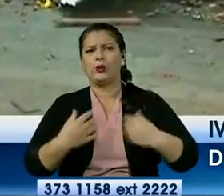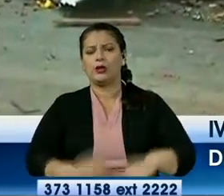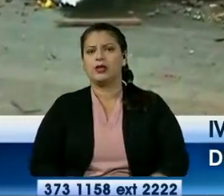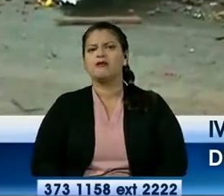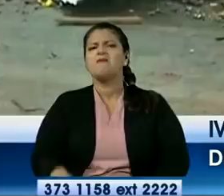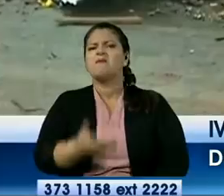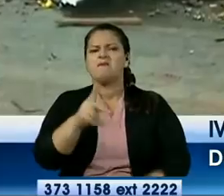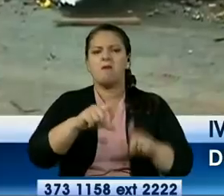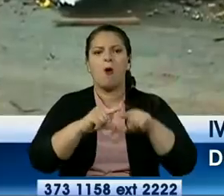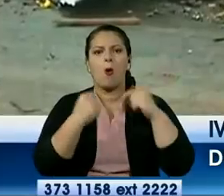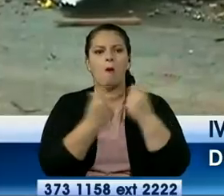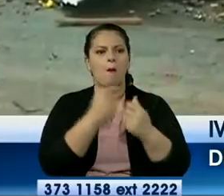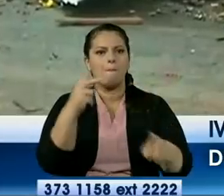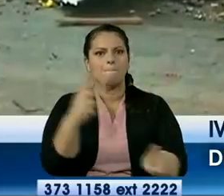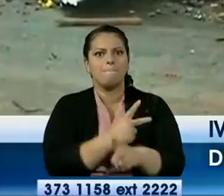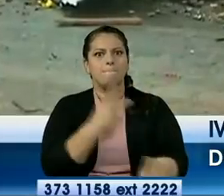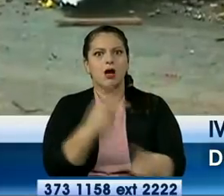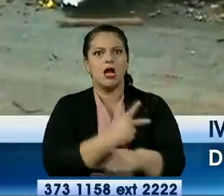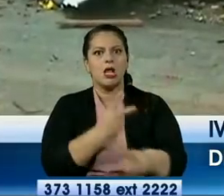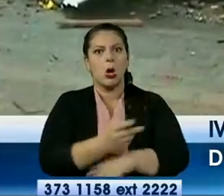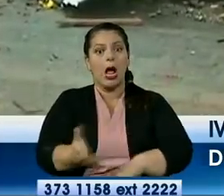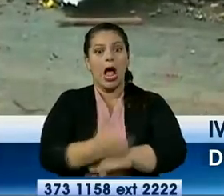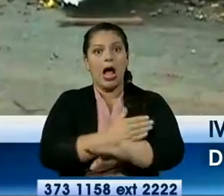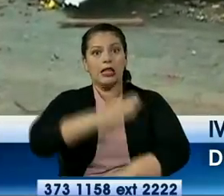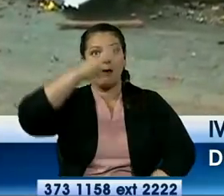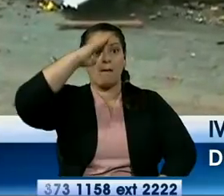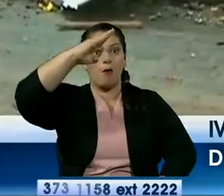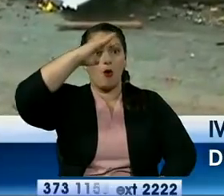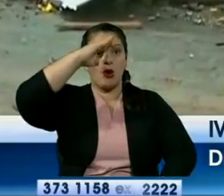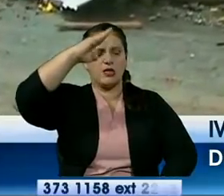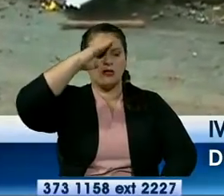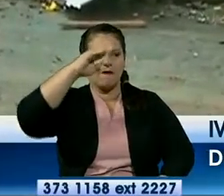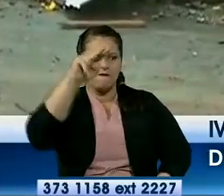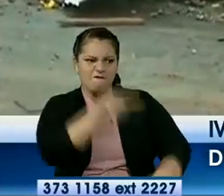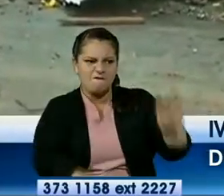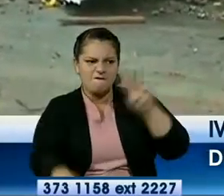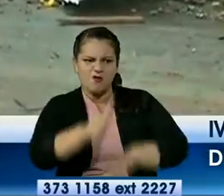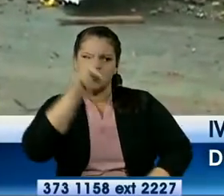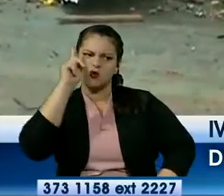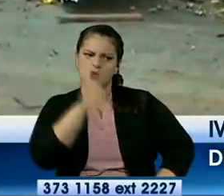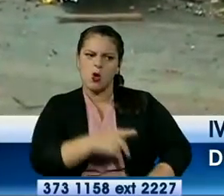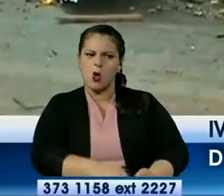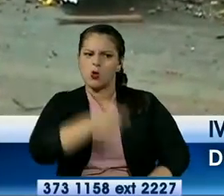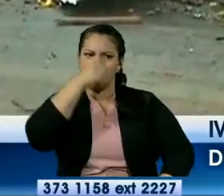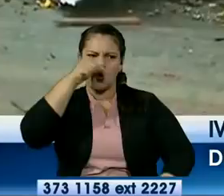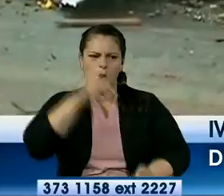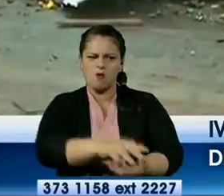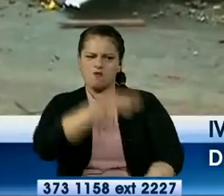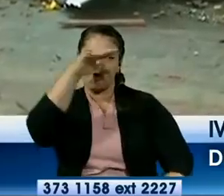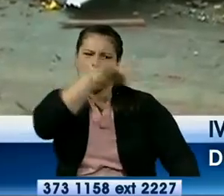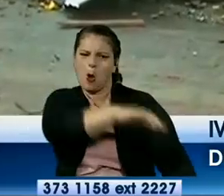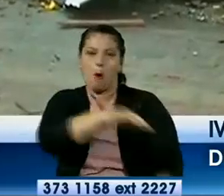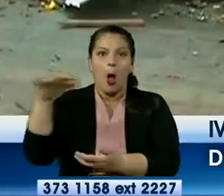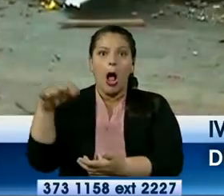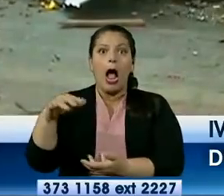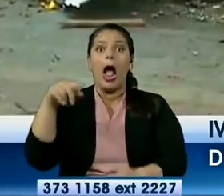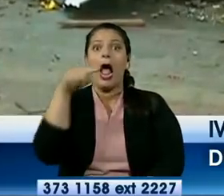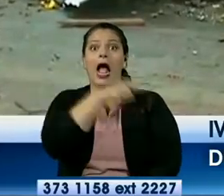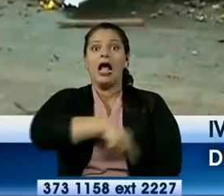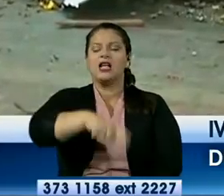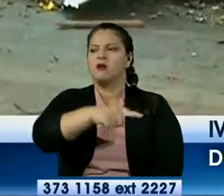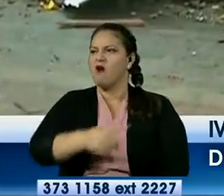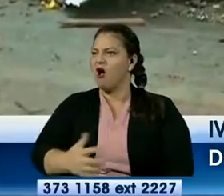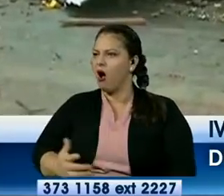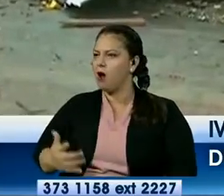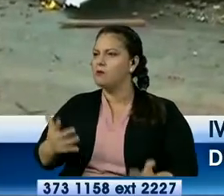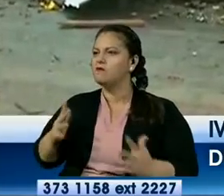droga, armas, también munición, y lo que se refiere también a contrabando de combustible, contrabando de mercadería. Les